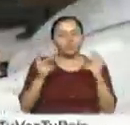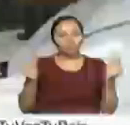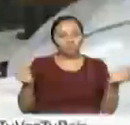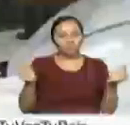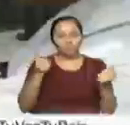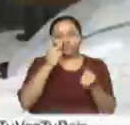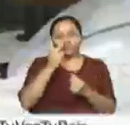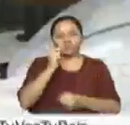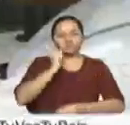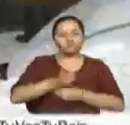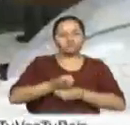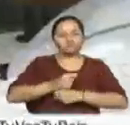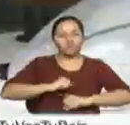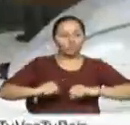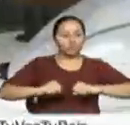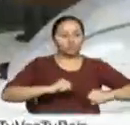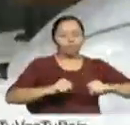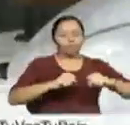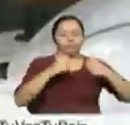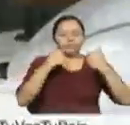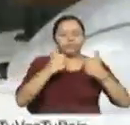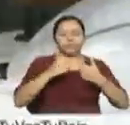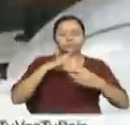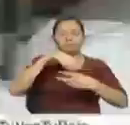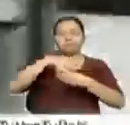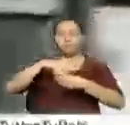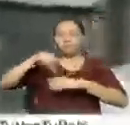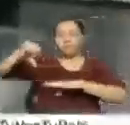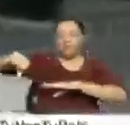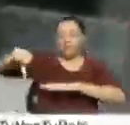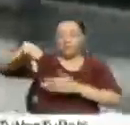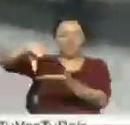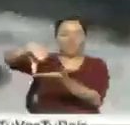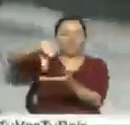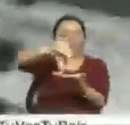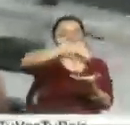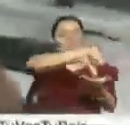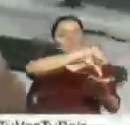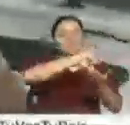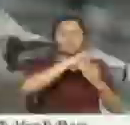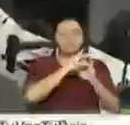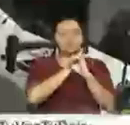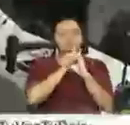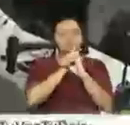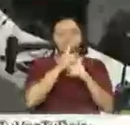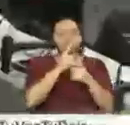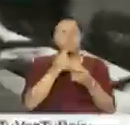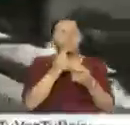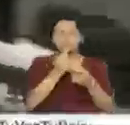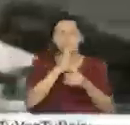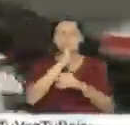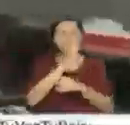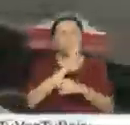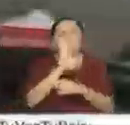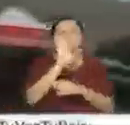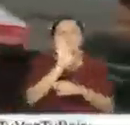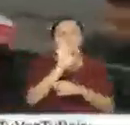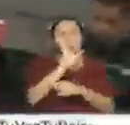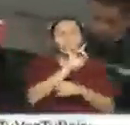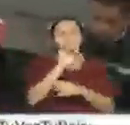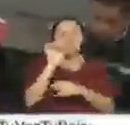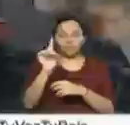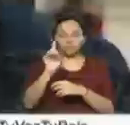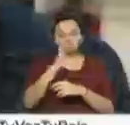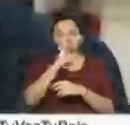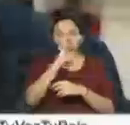el mando, el control, la gestión en territorio, ¿no? Para apoyar a todas las instituciones. Siempre lo he dicho, el EQ911...